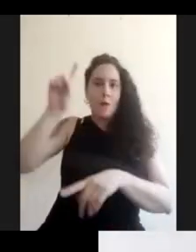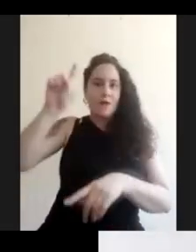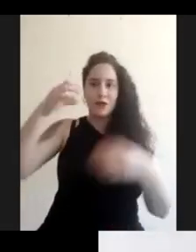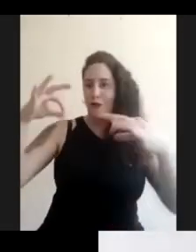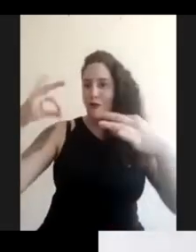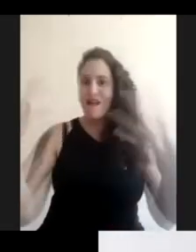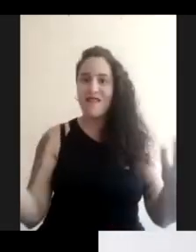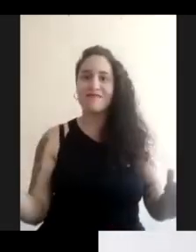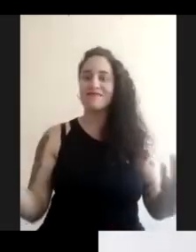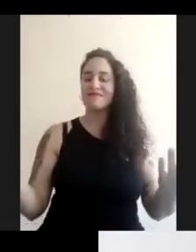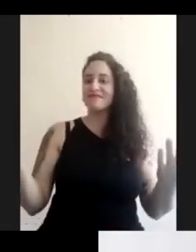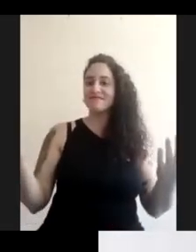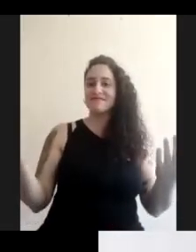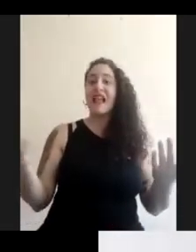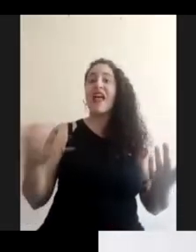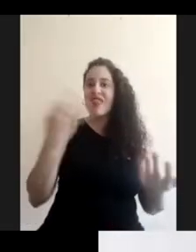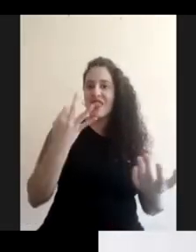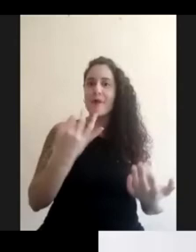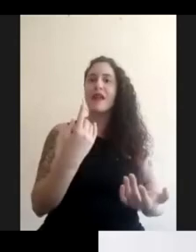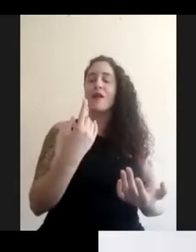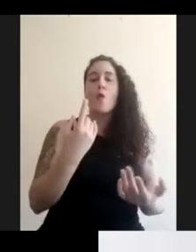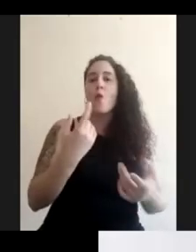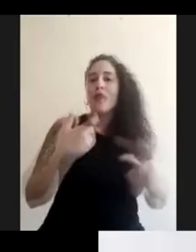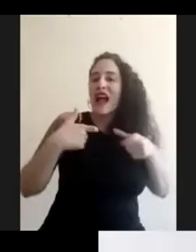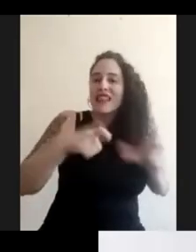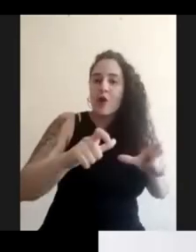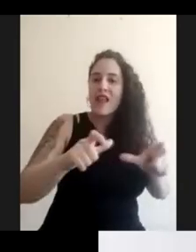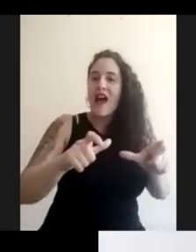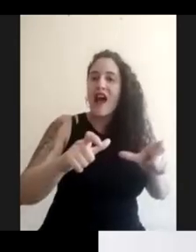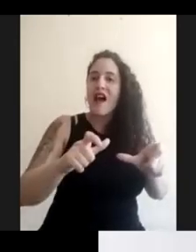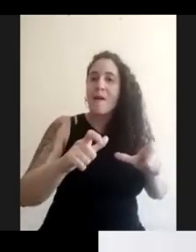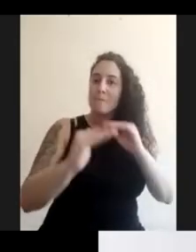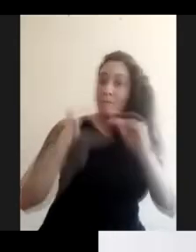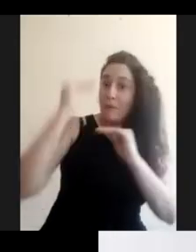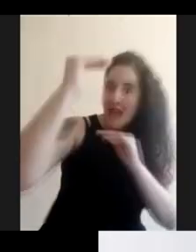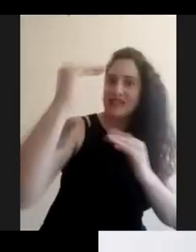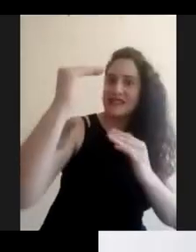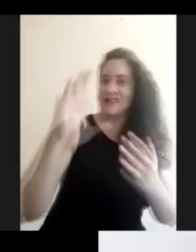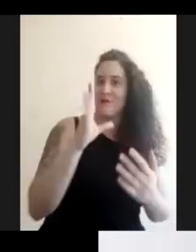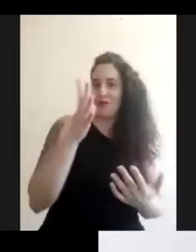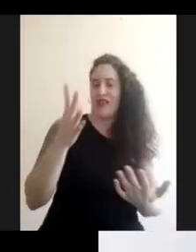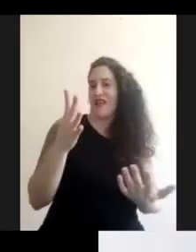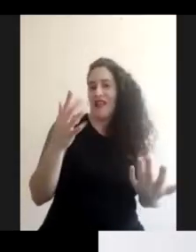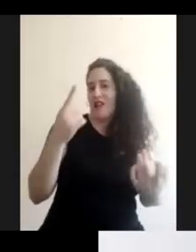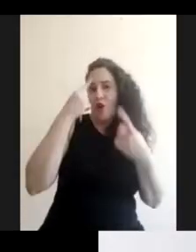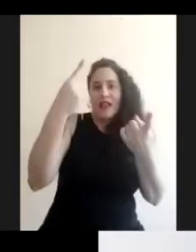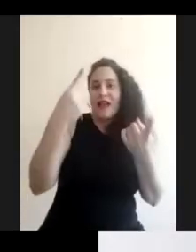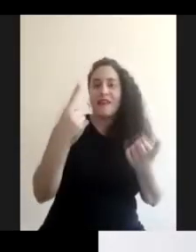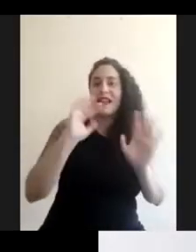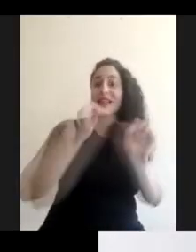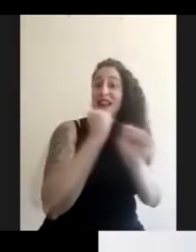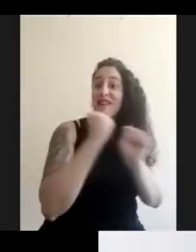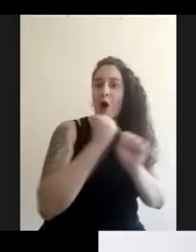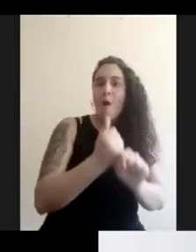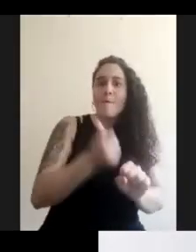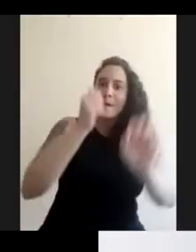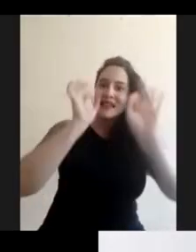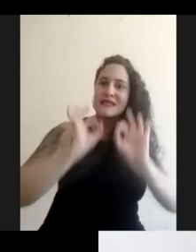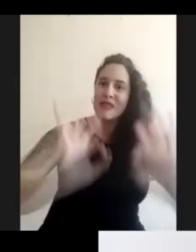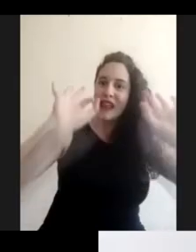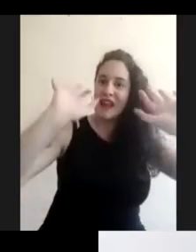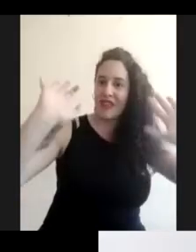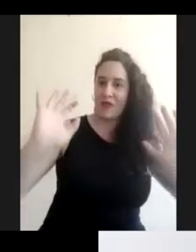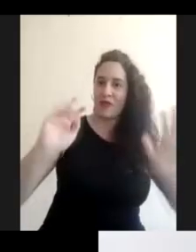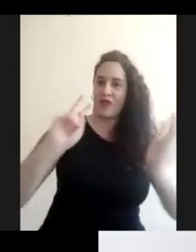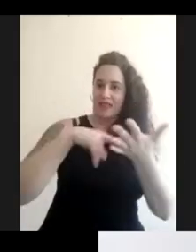que incluso deberían de tener una categoría más superior porque evidentemente su trabajo es muchísimo más especial. Entonces,